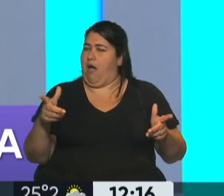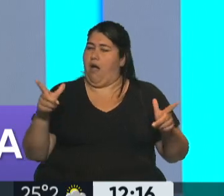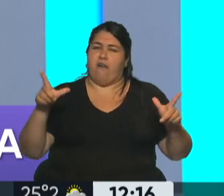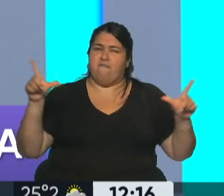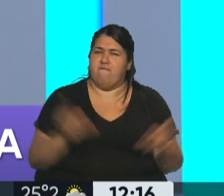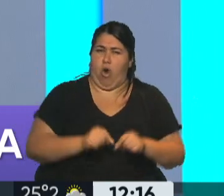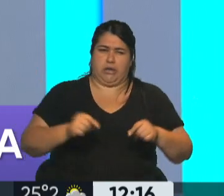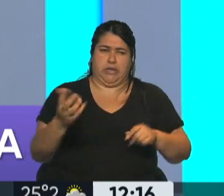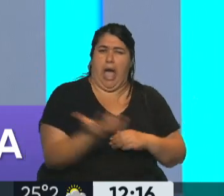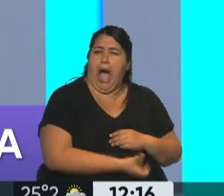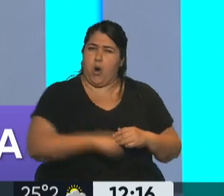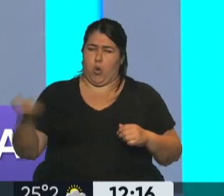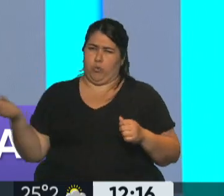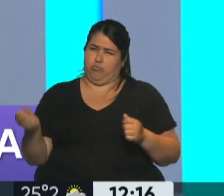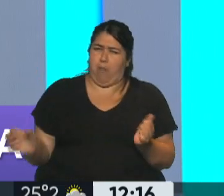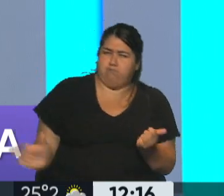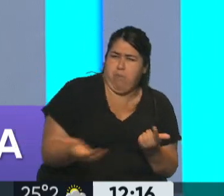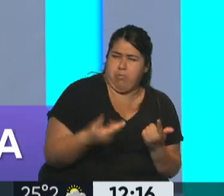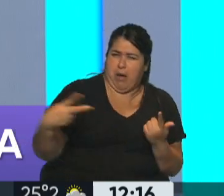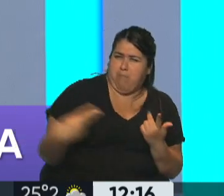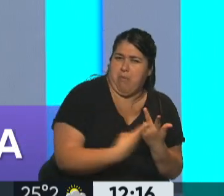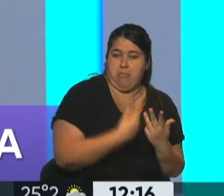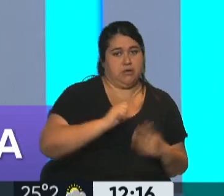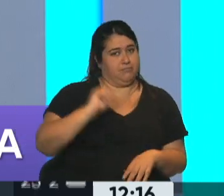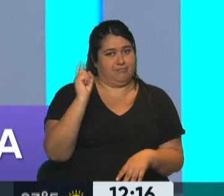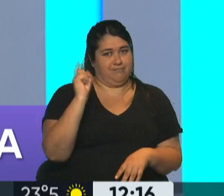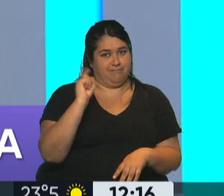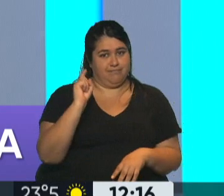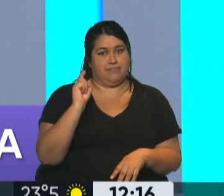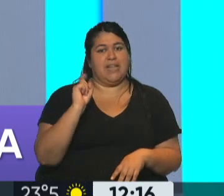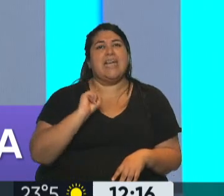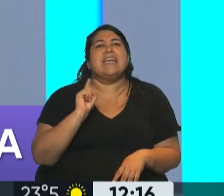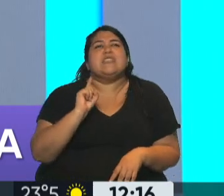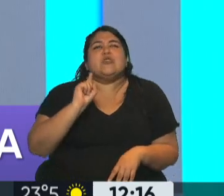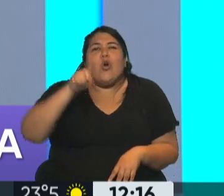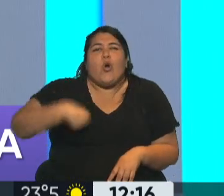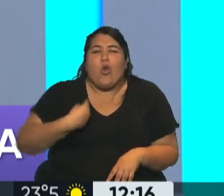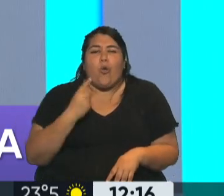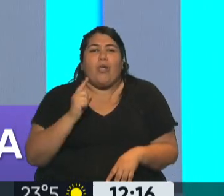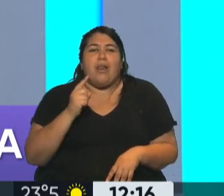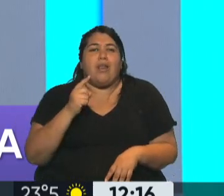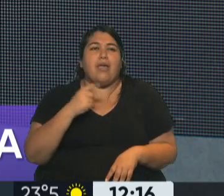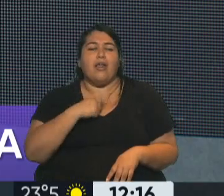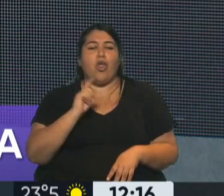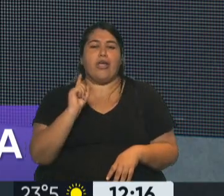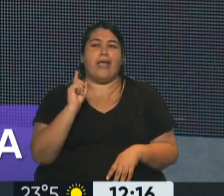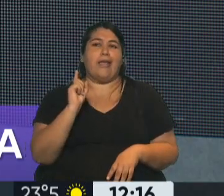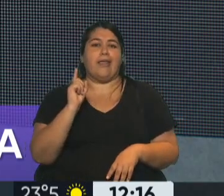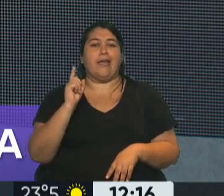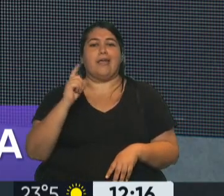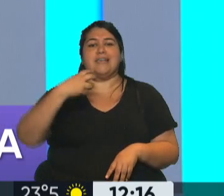legitimidad de haber ganado por más de 11 puntos. Claro. Eso no significa que no busquen cooptar a